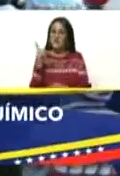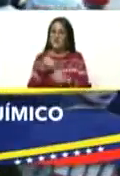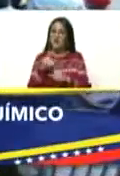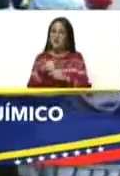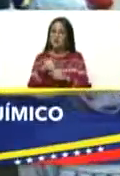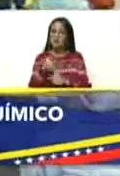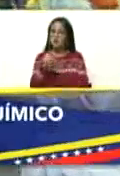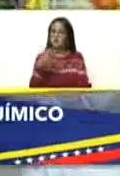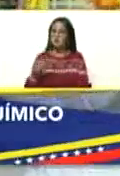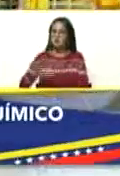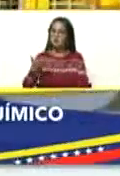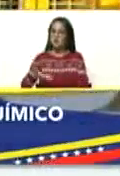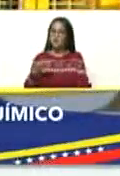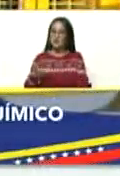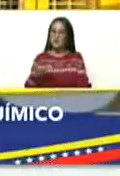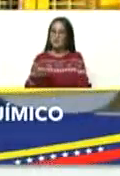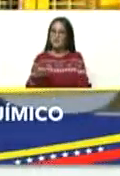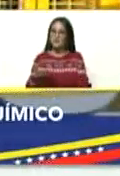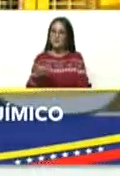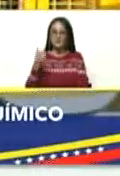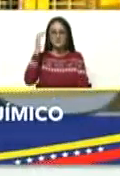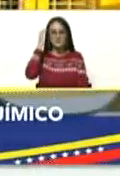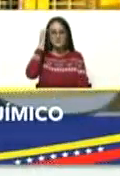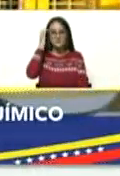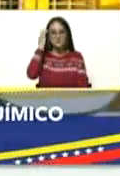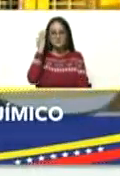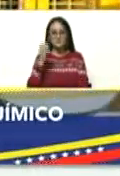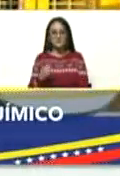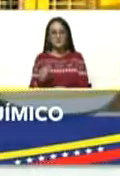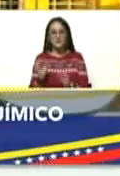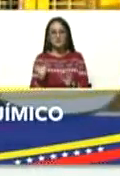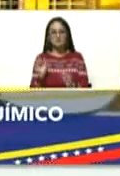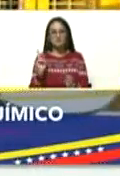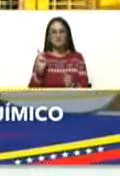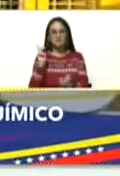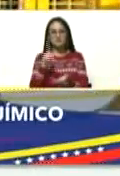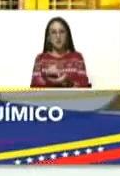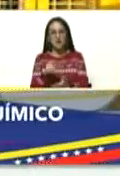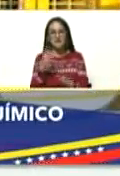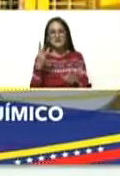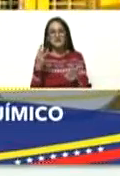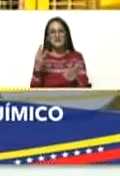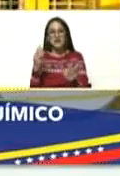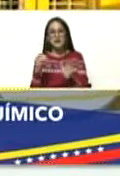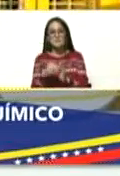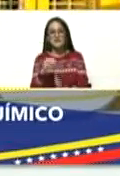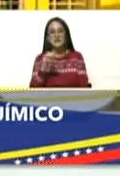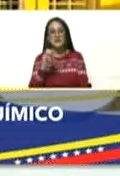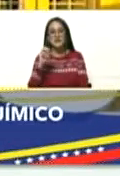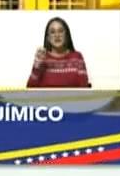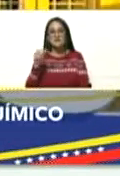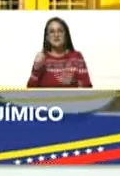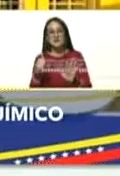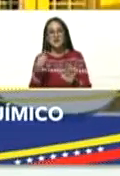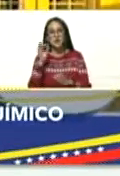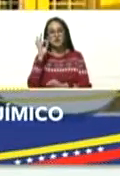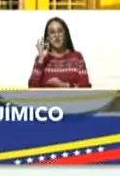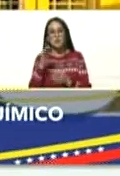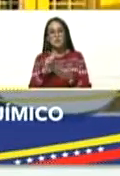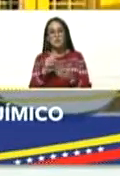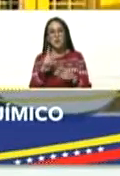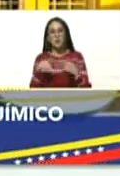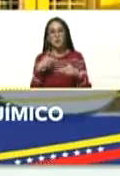importantes. Hemos llegado a 3.006 consejos productivos de trabajadores y